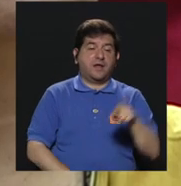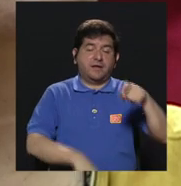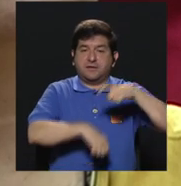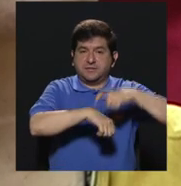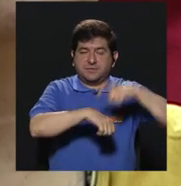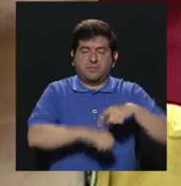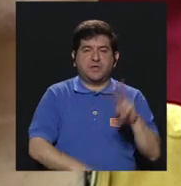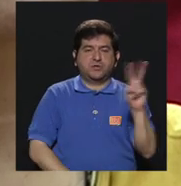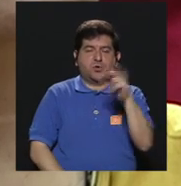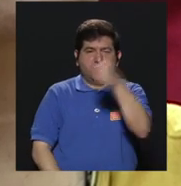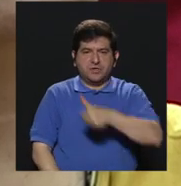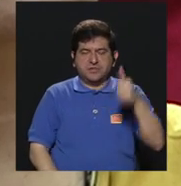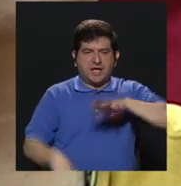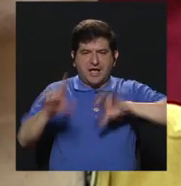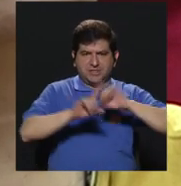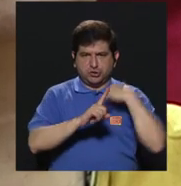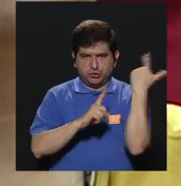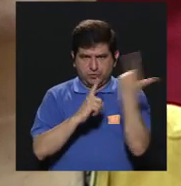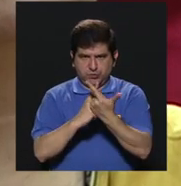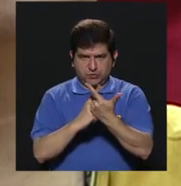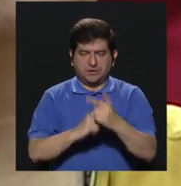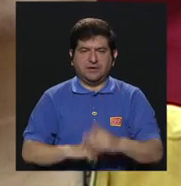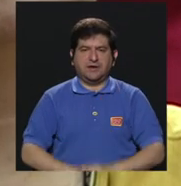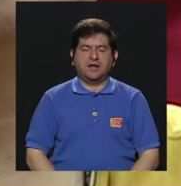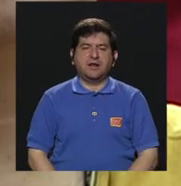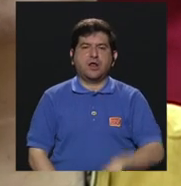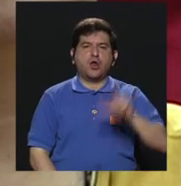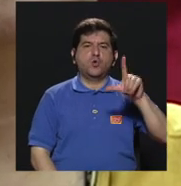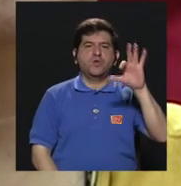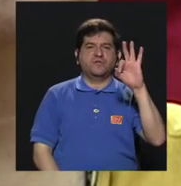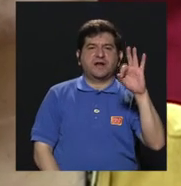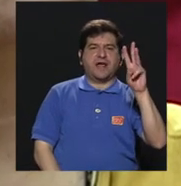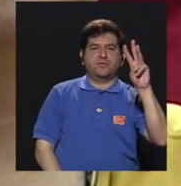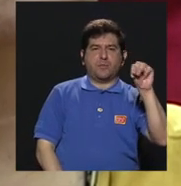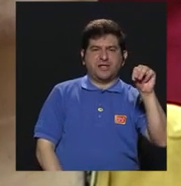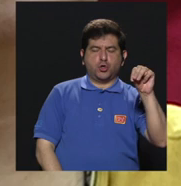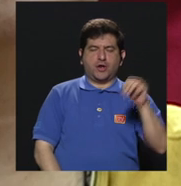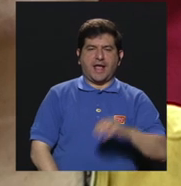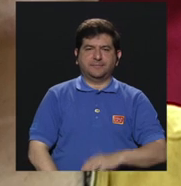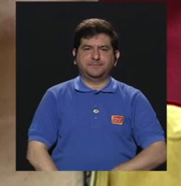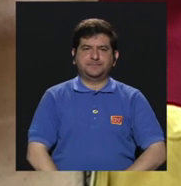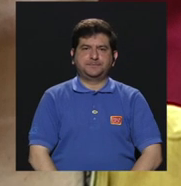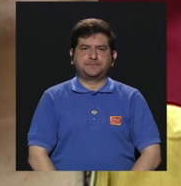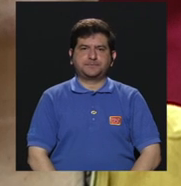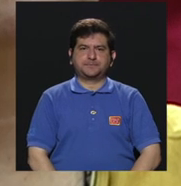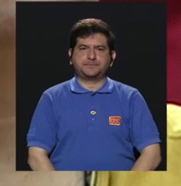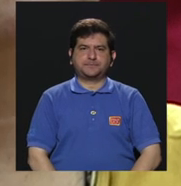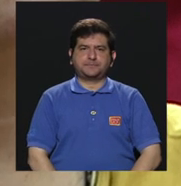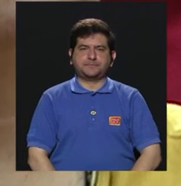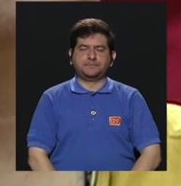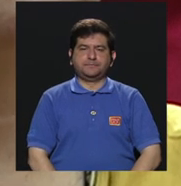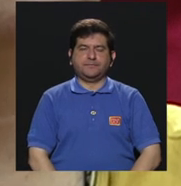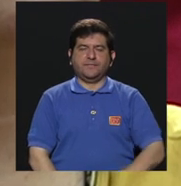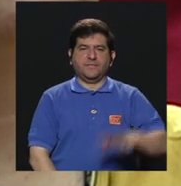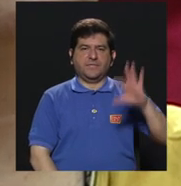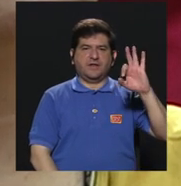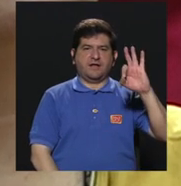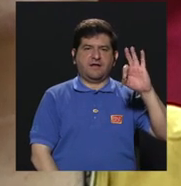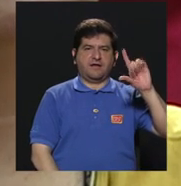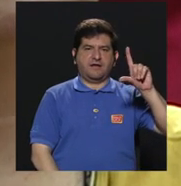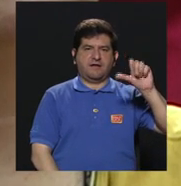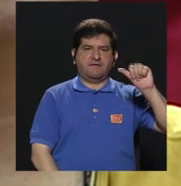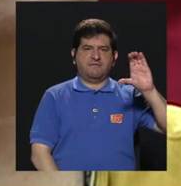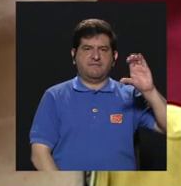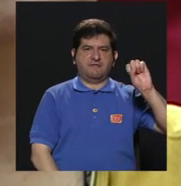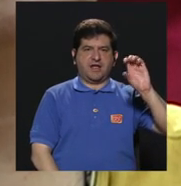entonces vicerrector de Acción Social, Luis Fernando Mayorga. La FLACSO